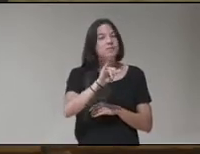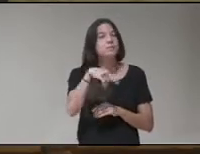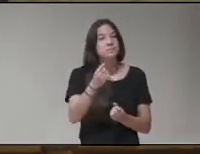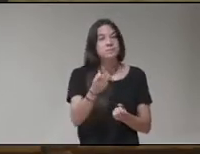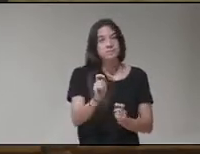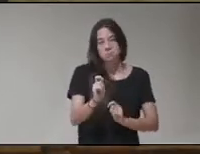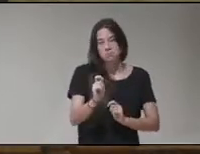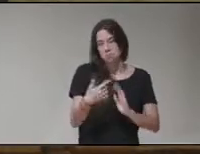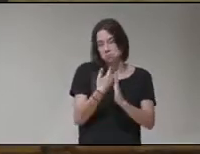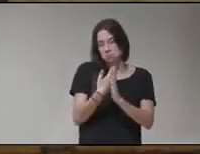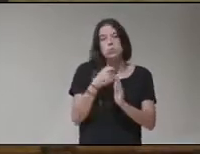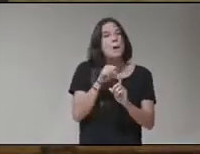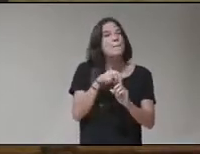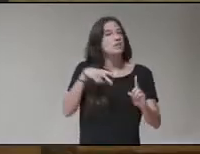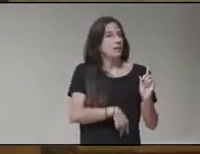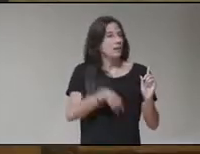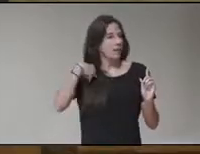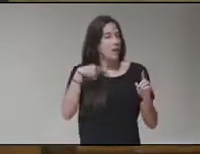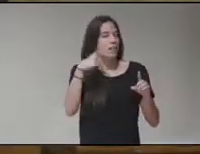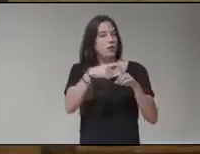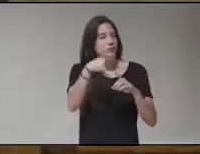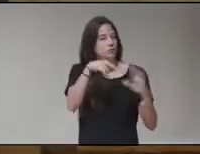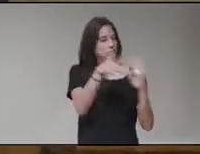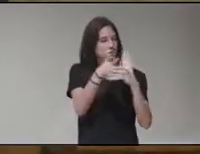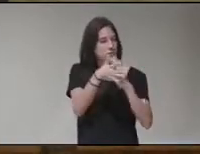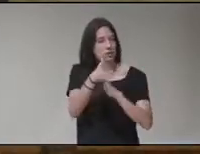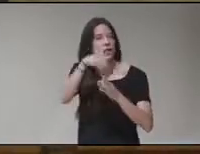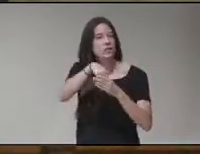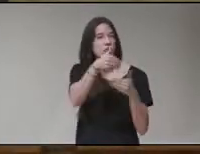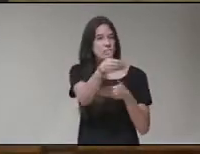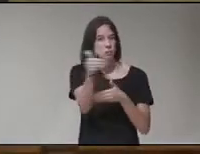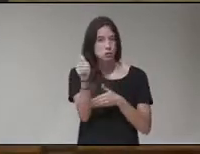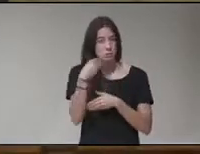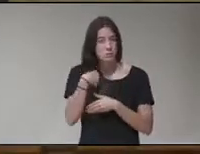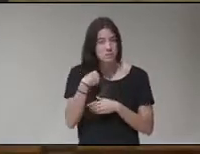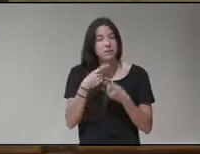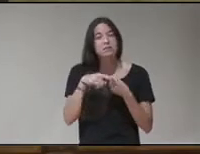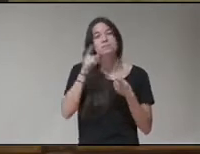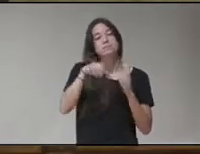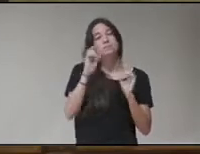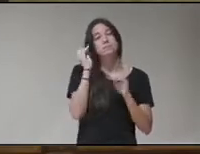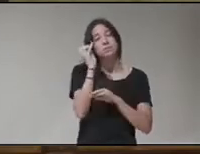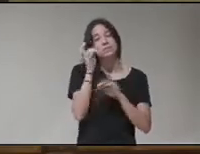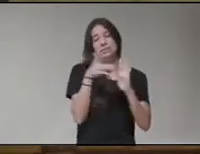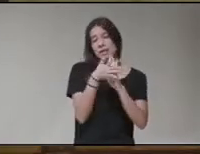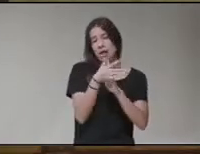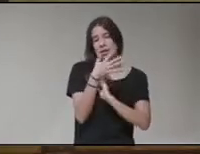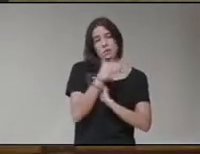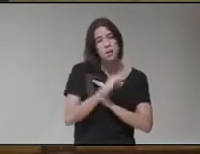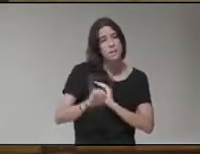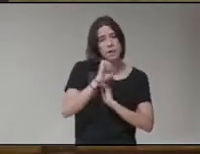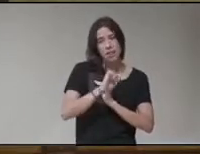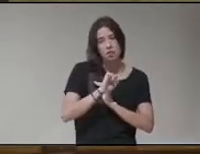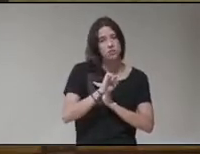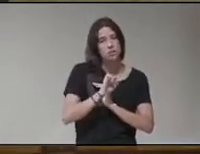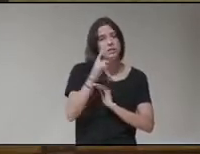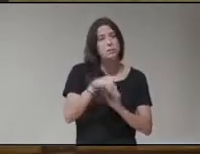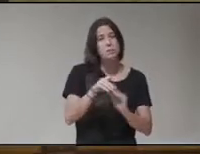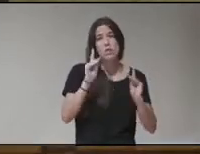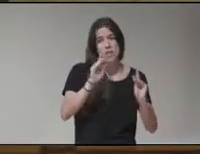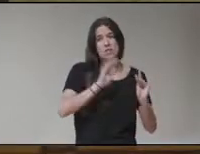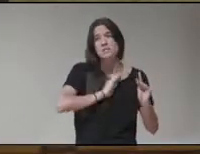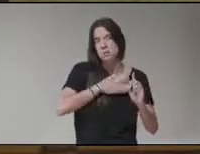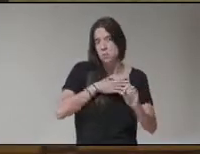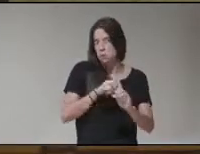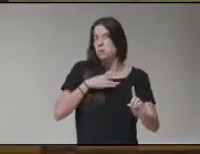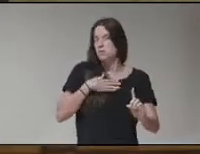todo lo que se iba a abordar dentro de esta exposición. Hizo una charla preciosa y muy didáctica desde mi punto de vista, que